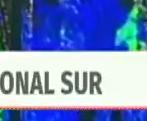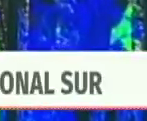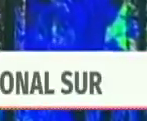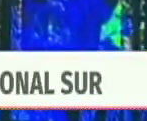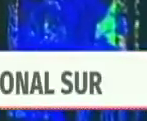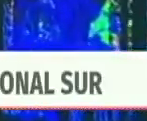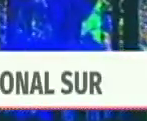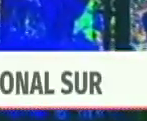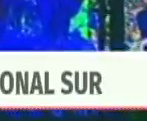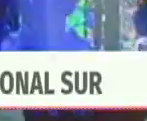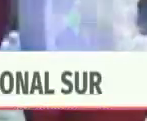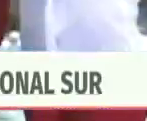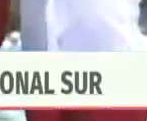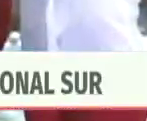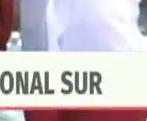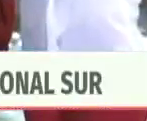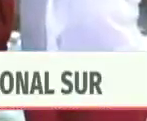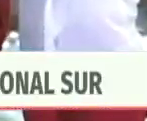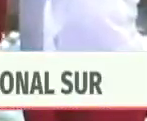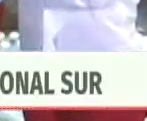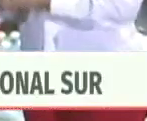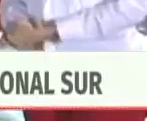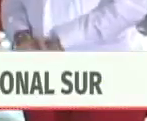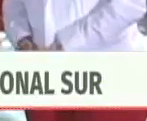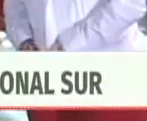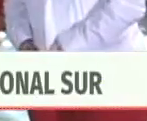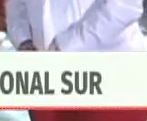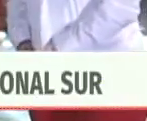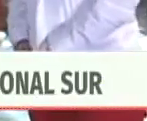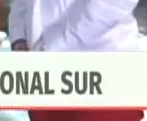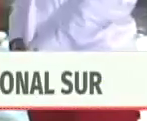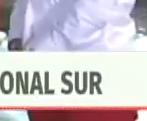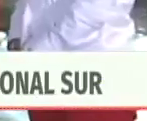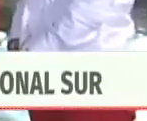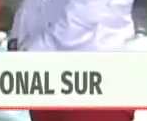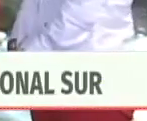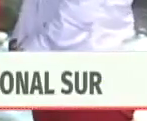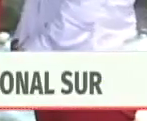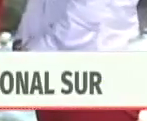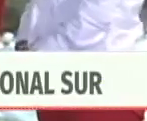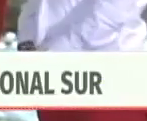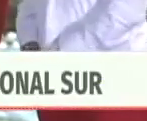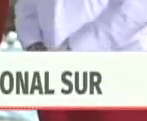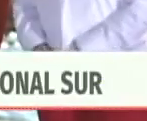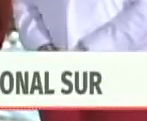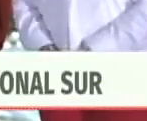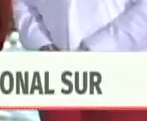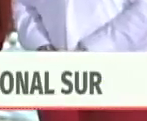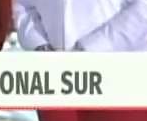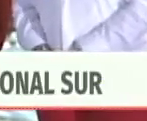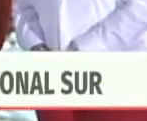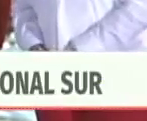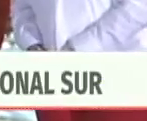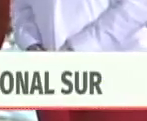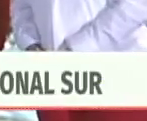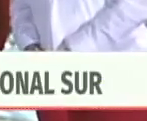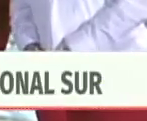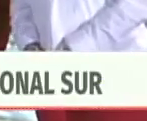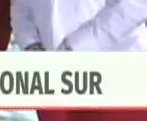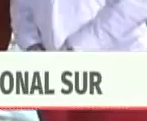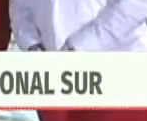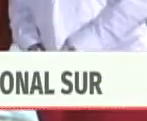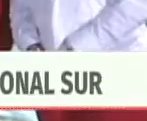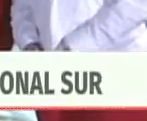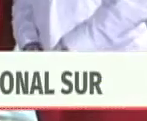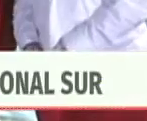Oficial. Y carabobeña. Del sur de Valencia han puesto este parque bello y todavía se puede